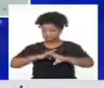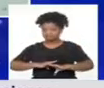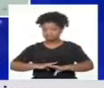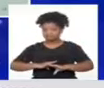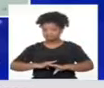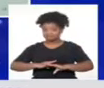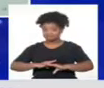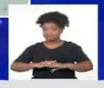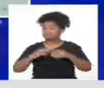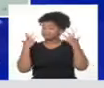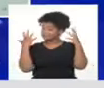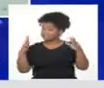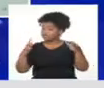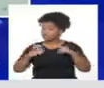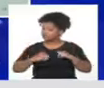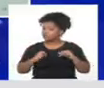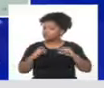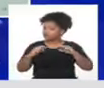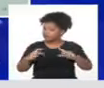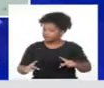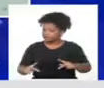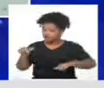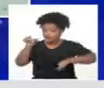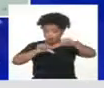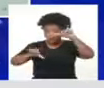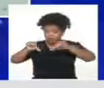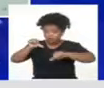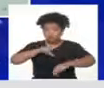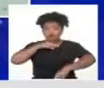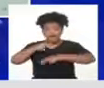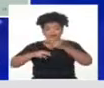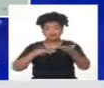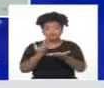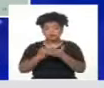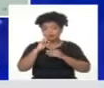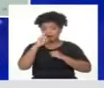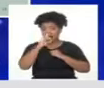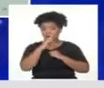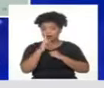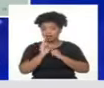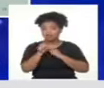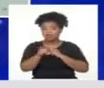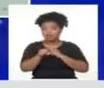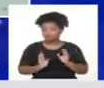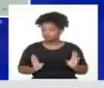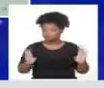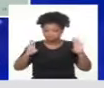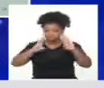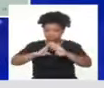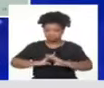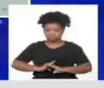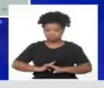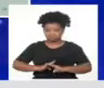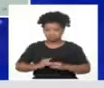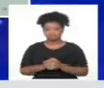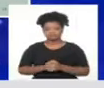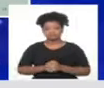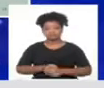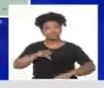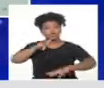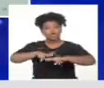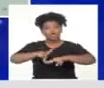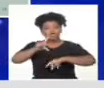aún habiendo procesado un número de muestras para el diagnóstico. Holguín disminuye en 3 el número de